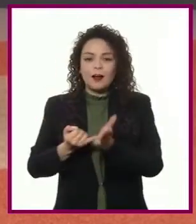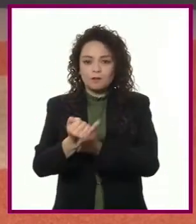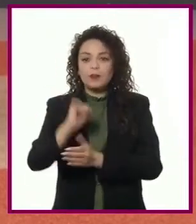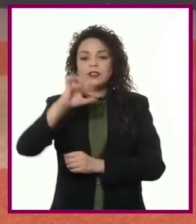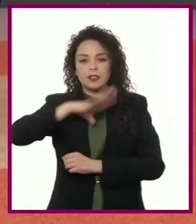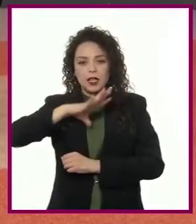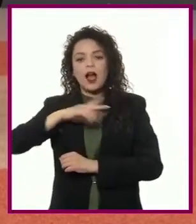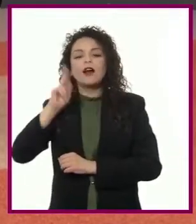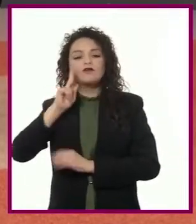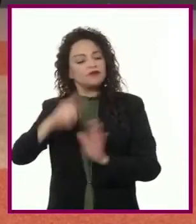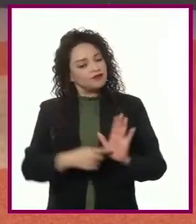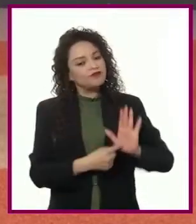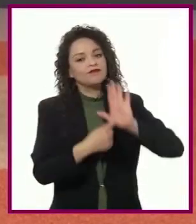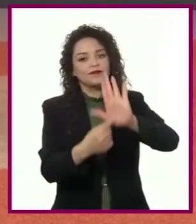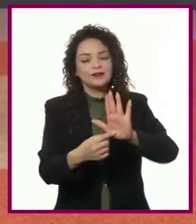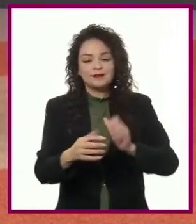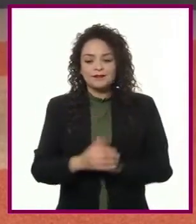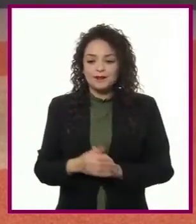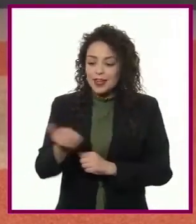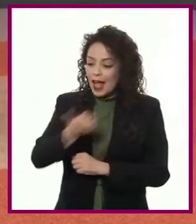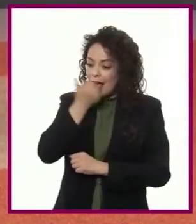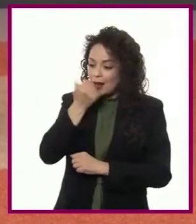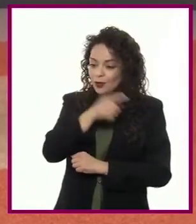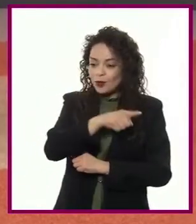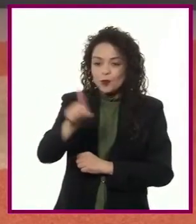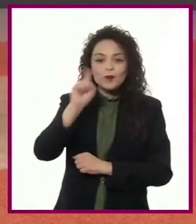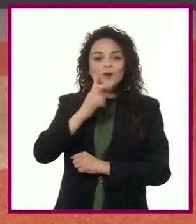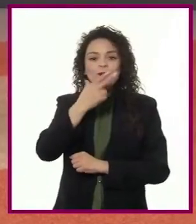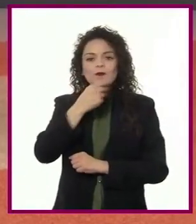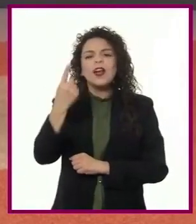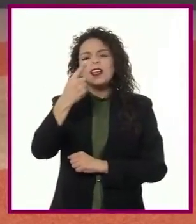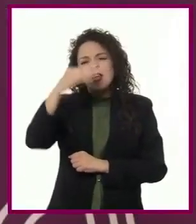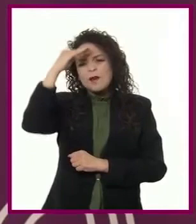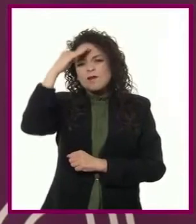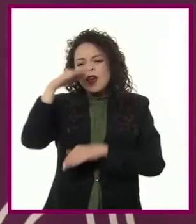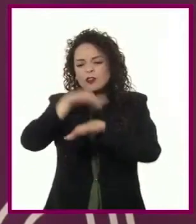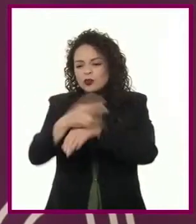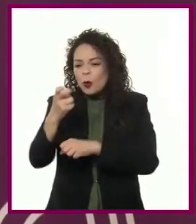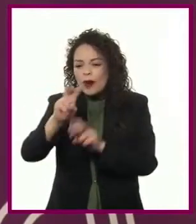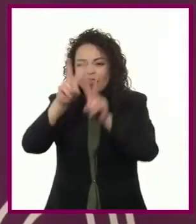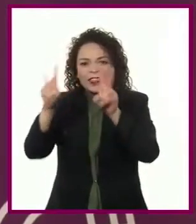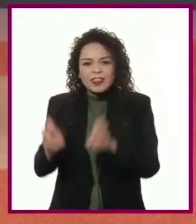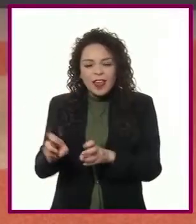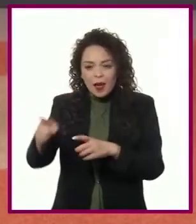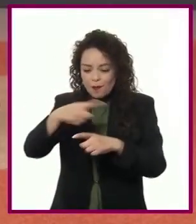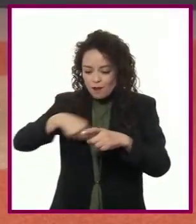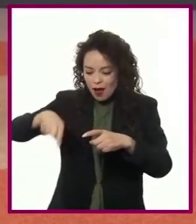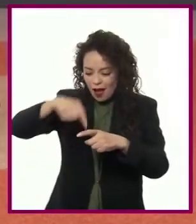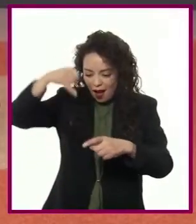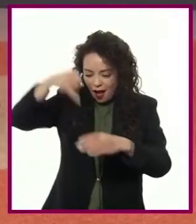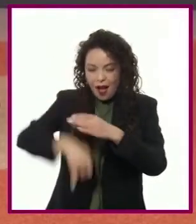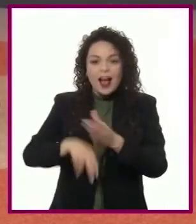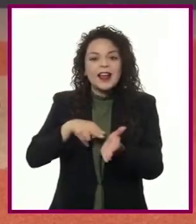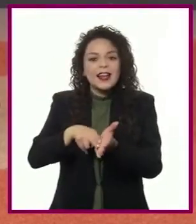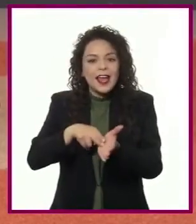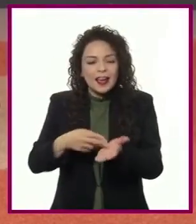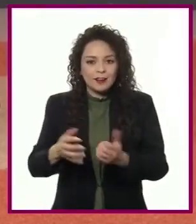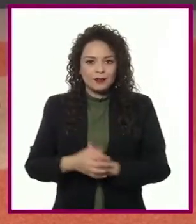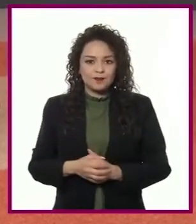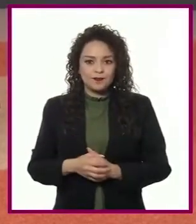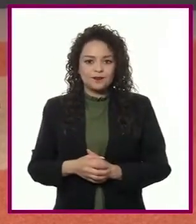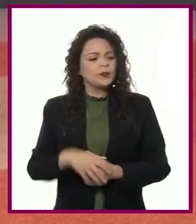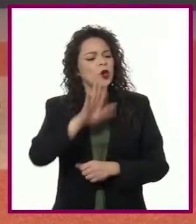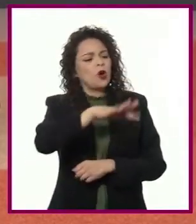Alumnas y alumnos, ¿qué piensan acerca de los agujeros negros? Maestro, al parecer aún nos faltan conocer algunos tipos de galaxias,